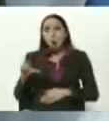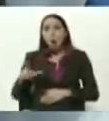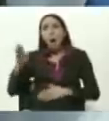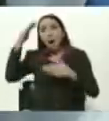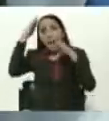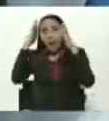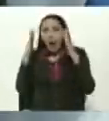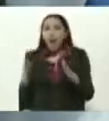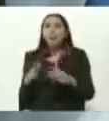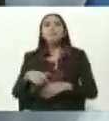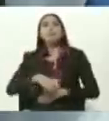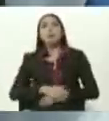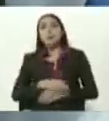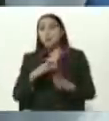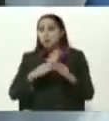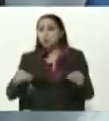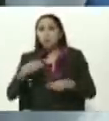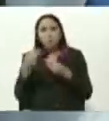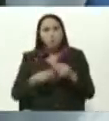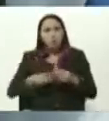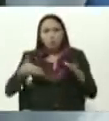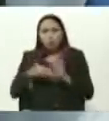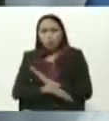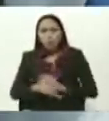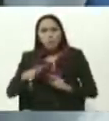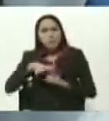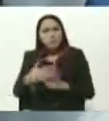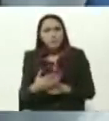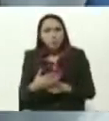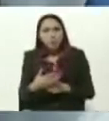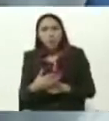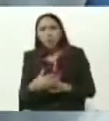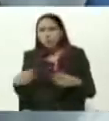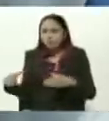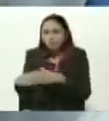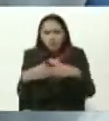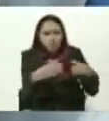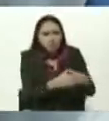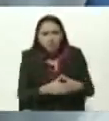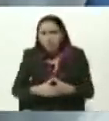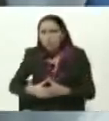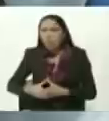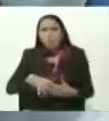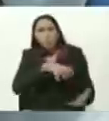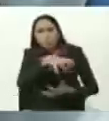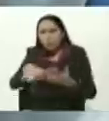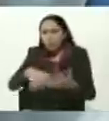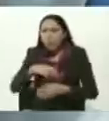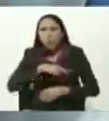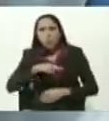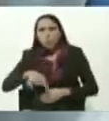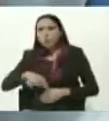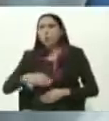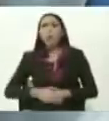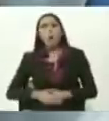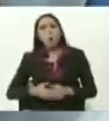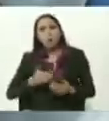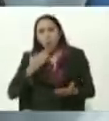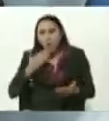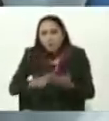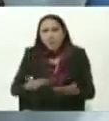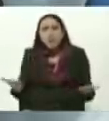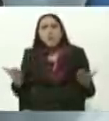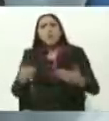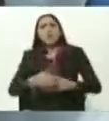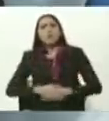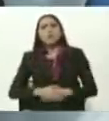tipo de exhortos del Ministerio Público, que no son ningún tipo de favores, todo lo contrario. No estamos pidiéndole un favor a Interpol.